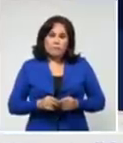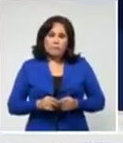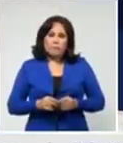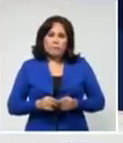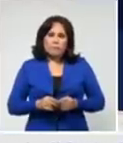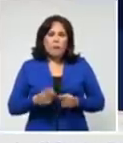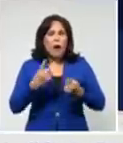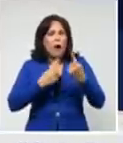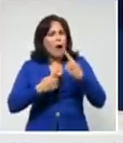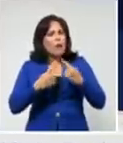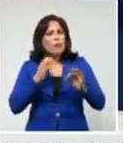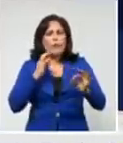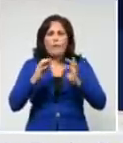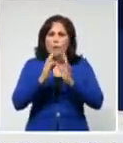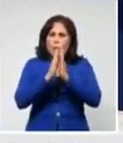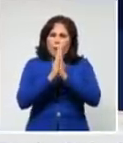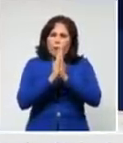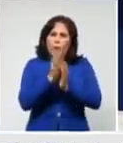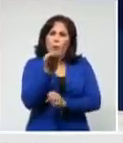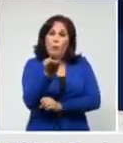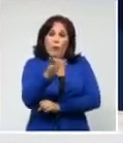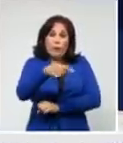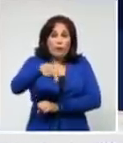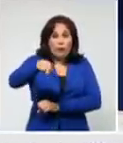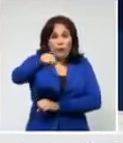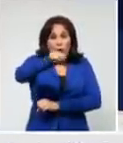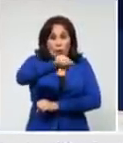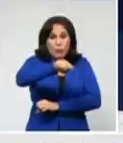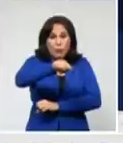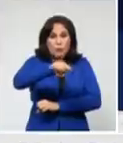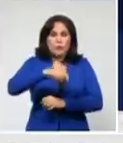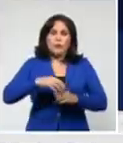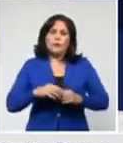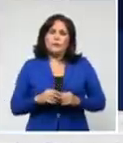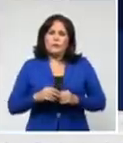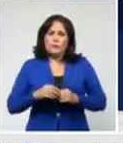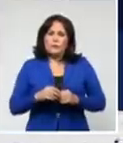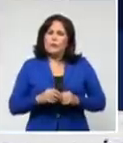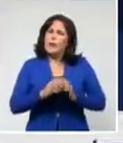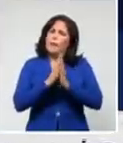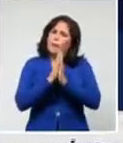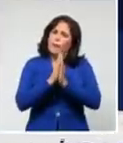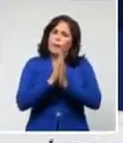tenemos que pedir, ya casi decía, ya está bueno pedir, Durán,